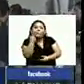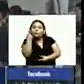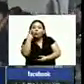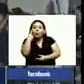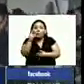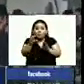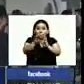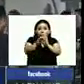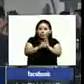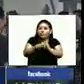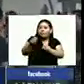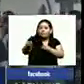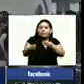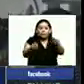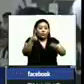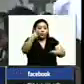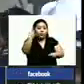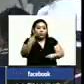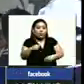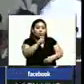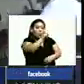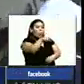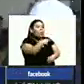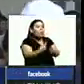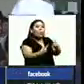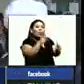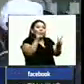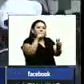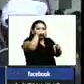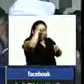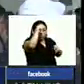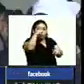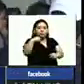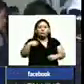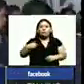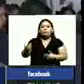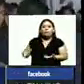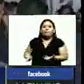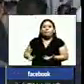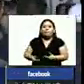más ¿En qué área estás buscando? Este,